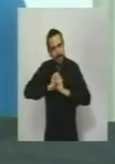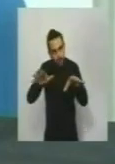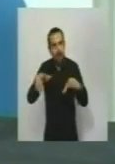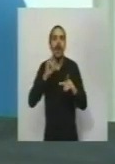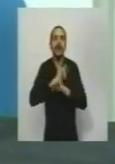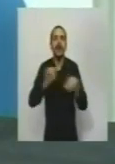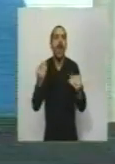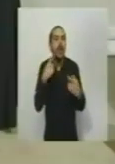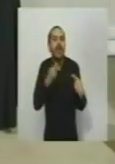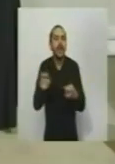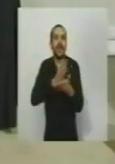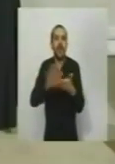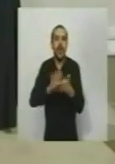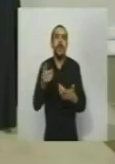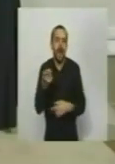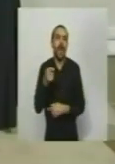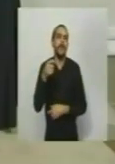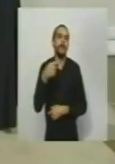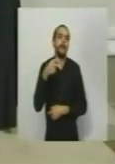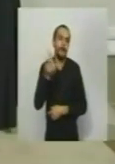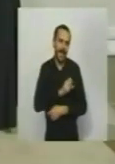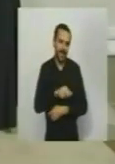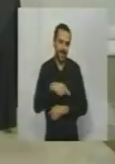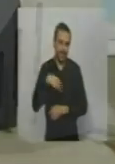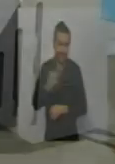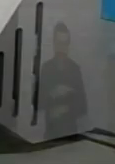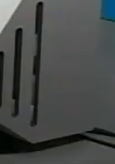la semana que viene.